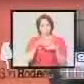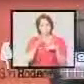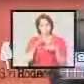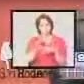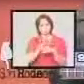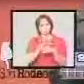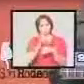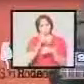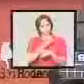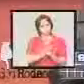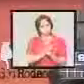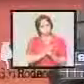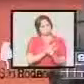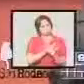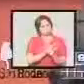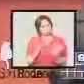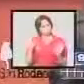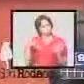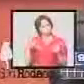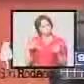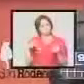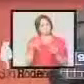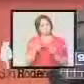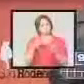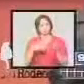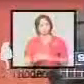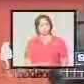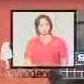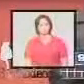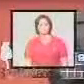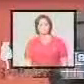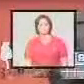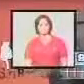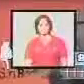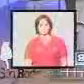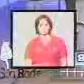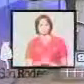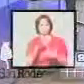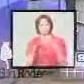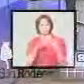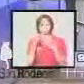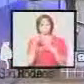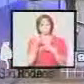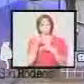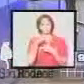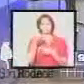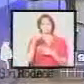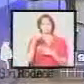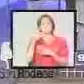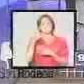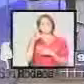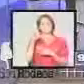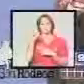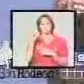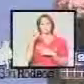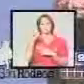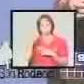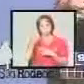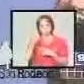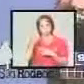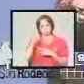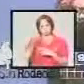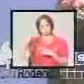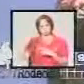los fondos de los ahorrantes, ¿verdad? No, perfecto. Tenemos a doña Flor Chavarría, que nos llama de Punta Arenas. Muy buenas noches, doña